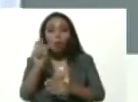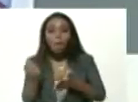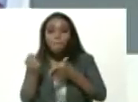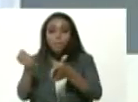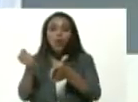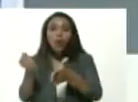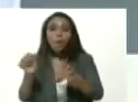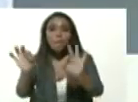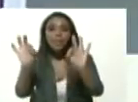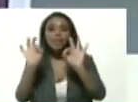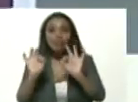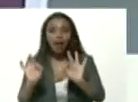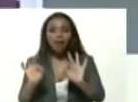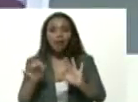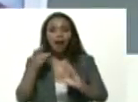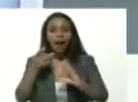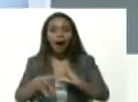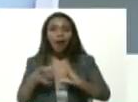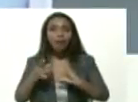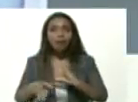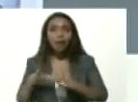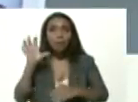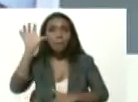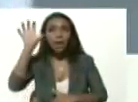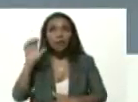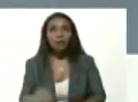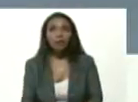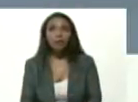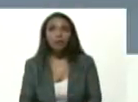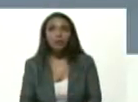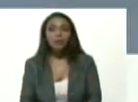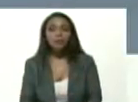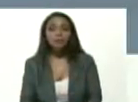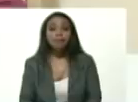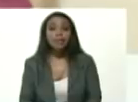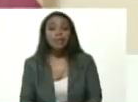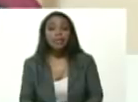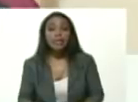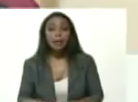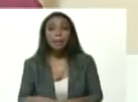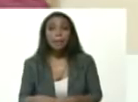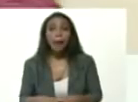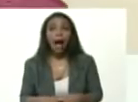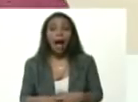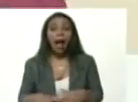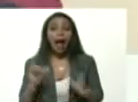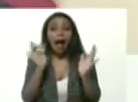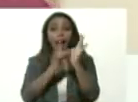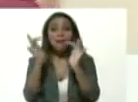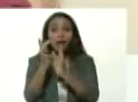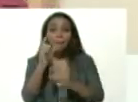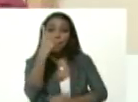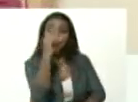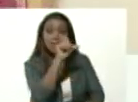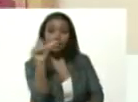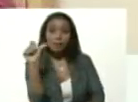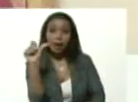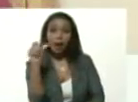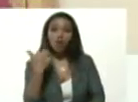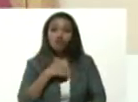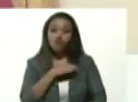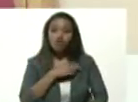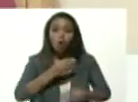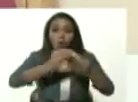especial del carné de la patria. Y ya para abril, la primera semana, vamos armando